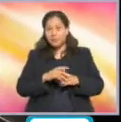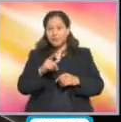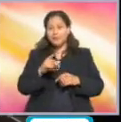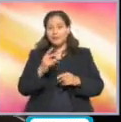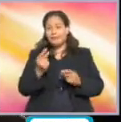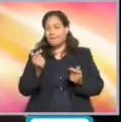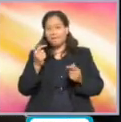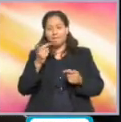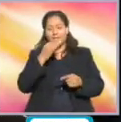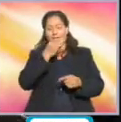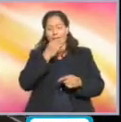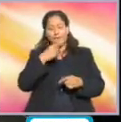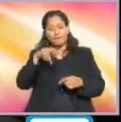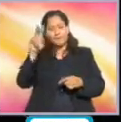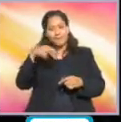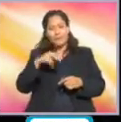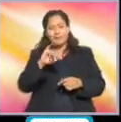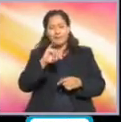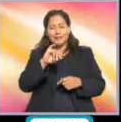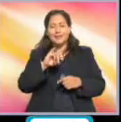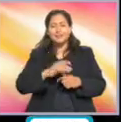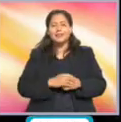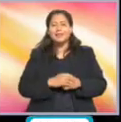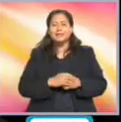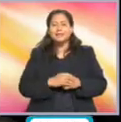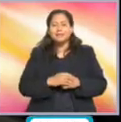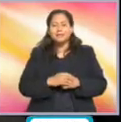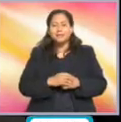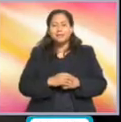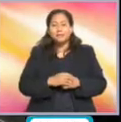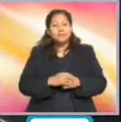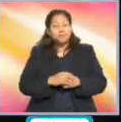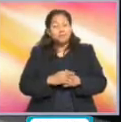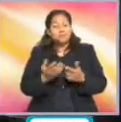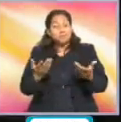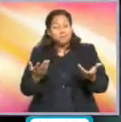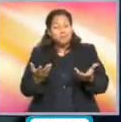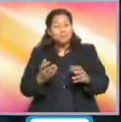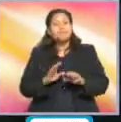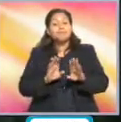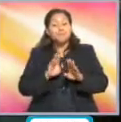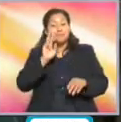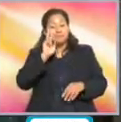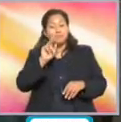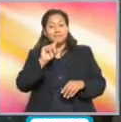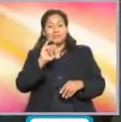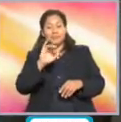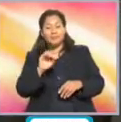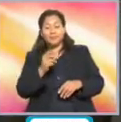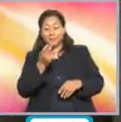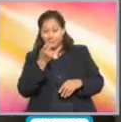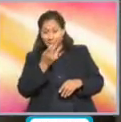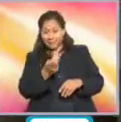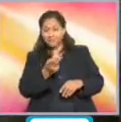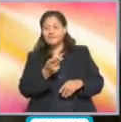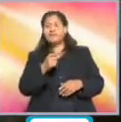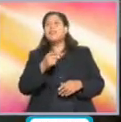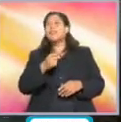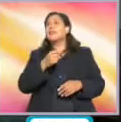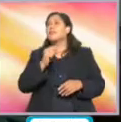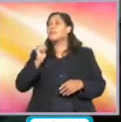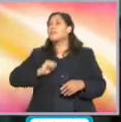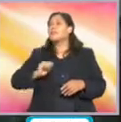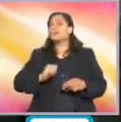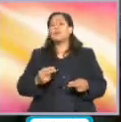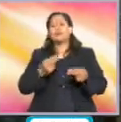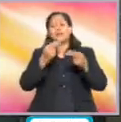y corre. Efectivamente, así es. Pues, ¿cómo ve, tío Alberto? Este es un viejo local aquí en la calle